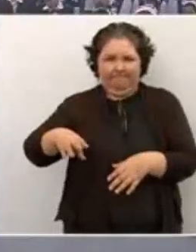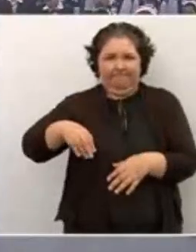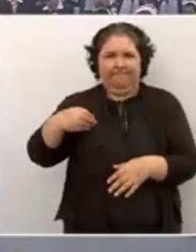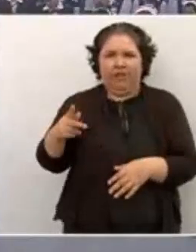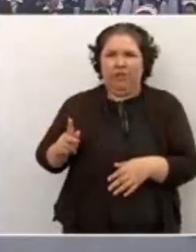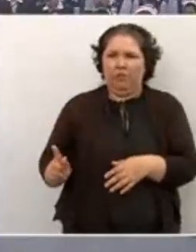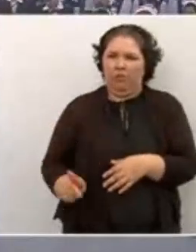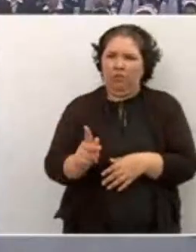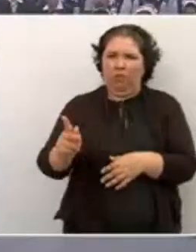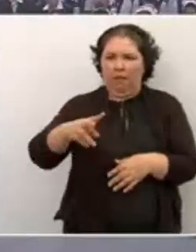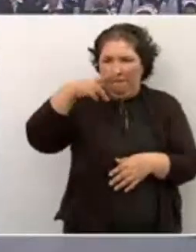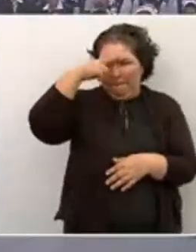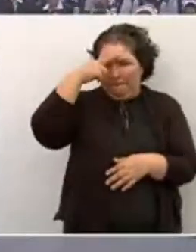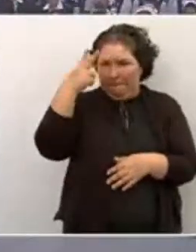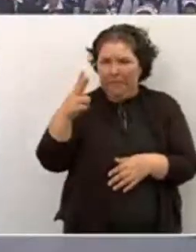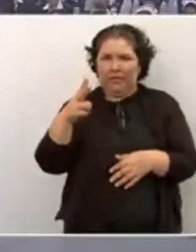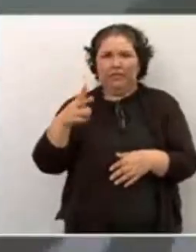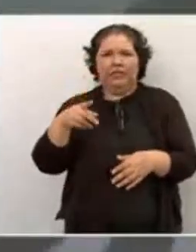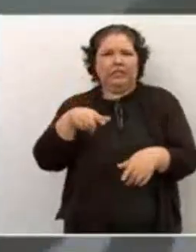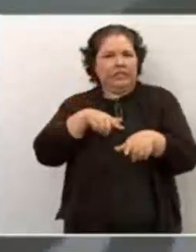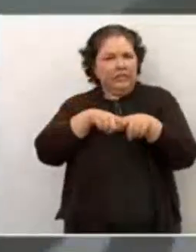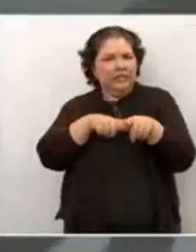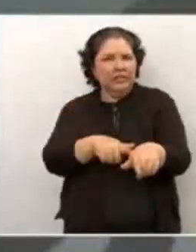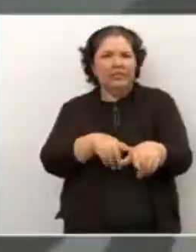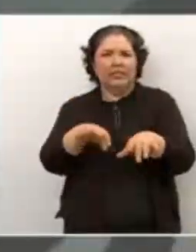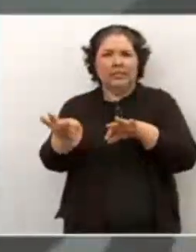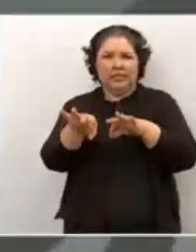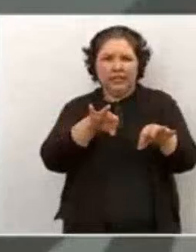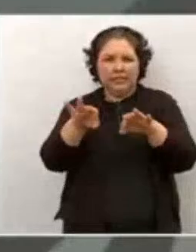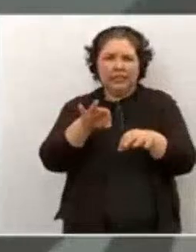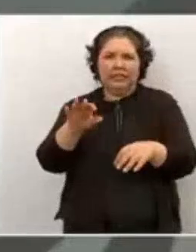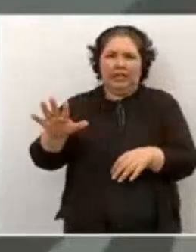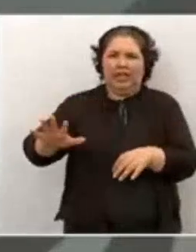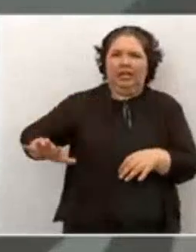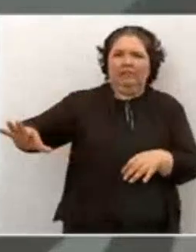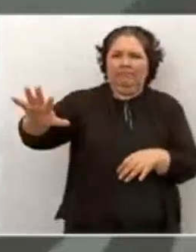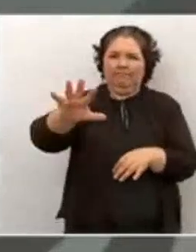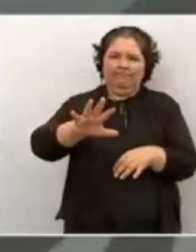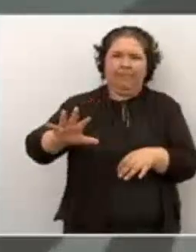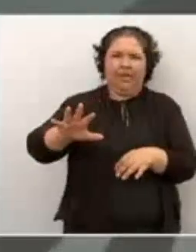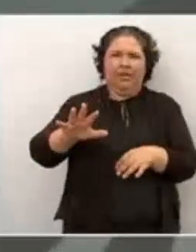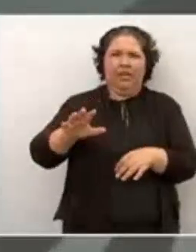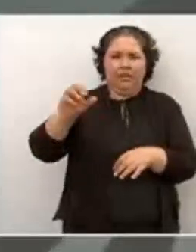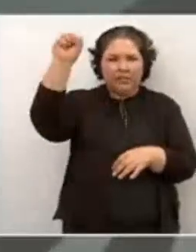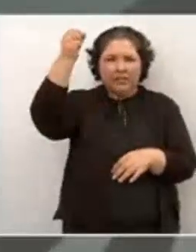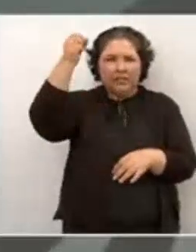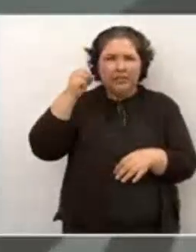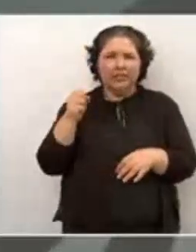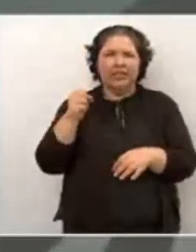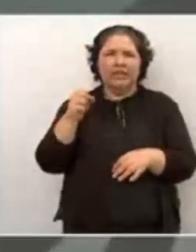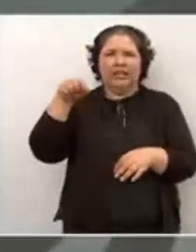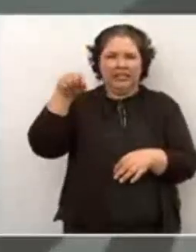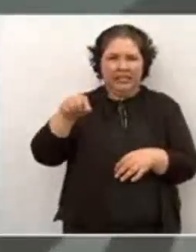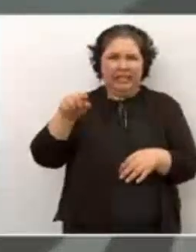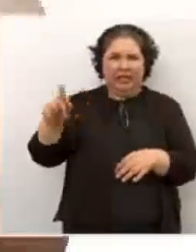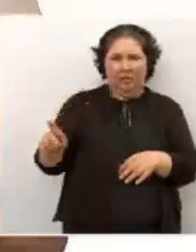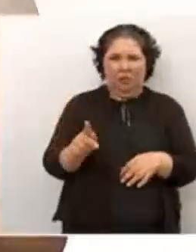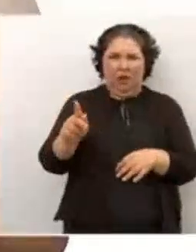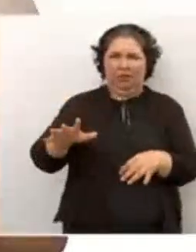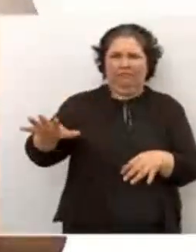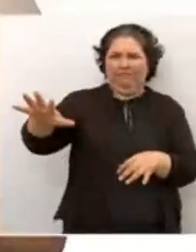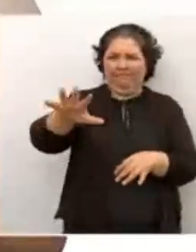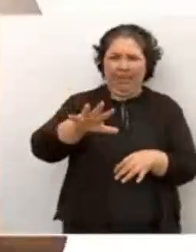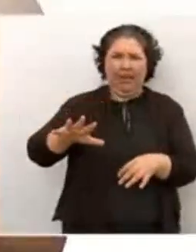México. Vamos a seguir trabajando por el pueblo de Sinaloa, porque son un pueblo honesto